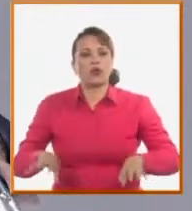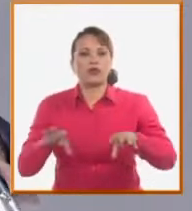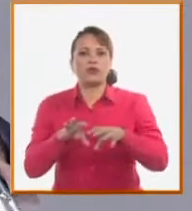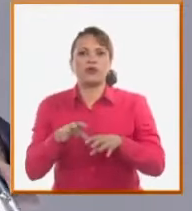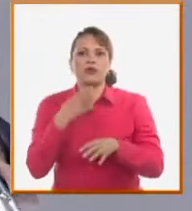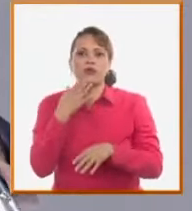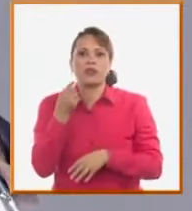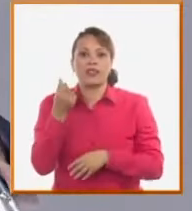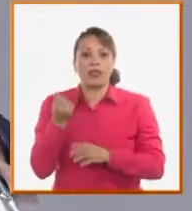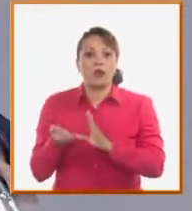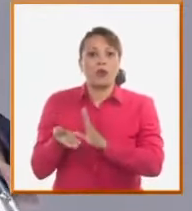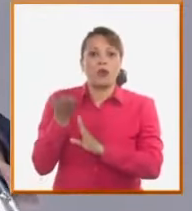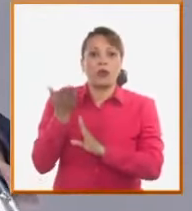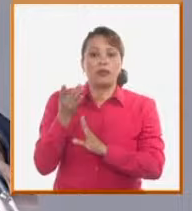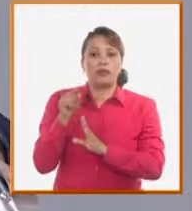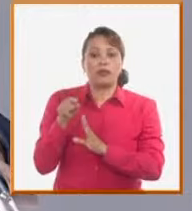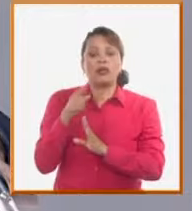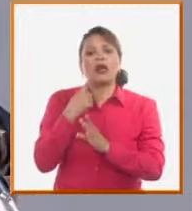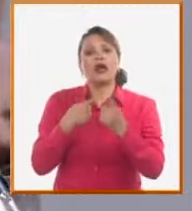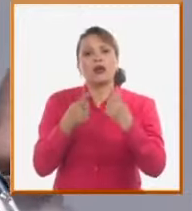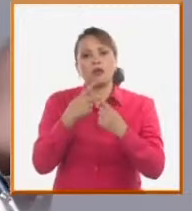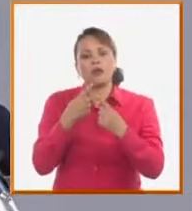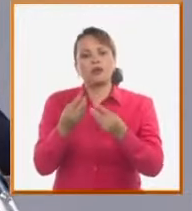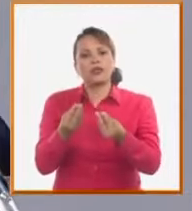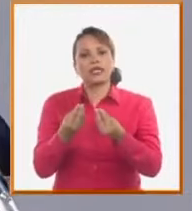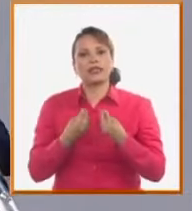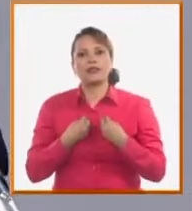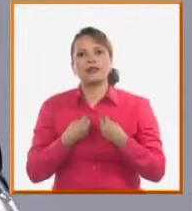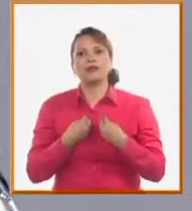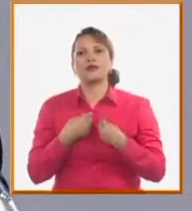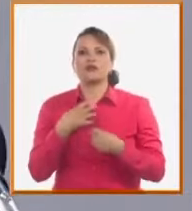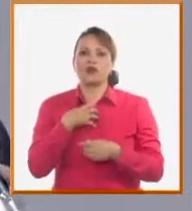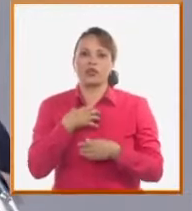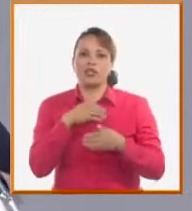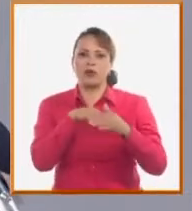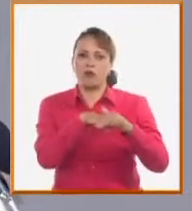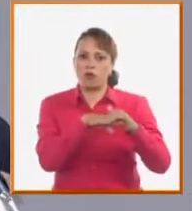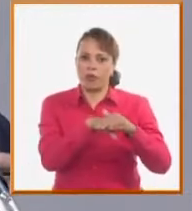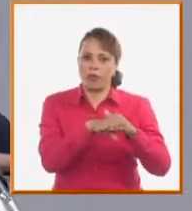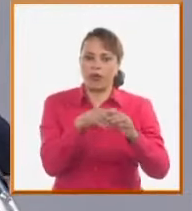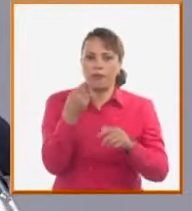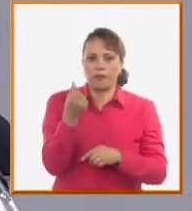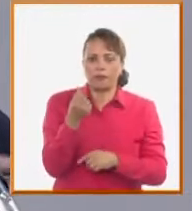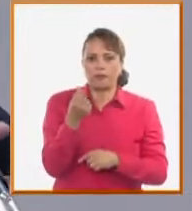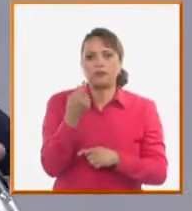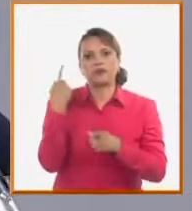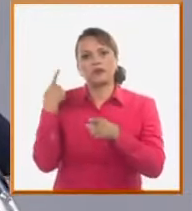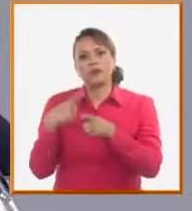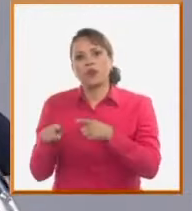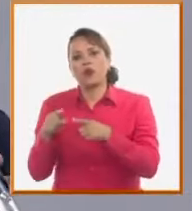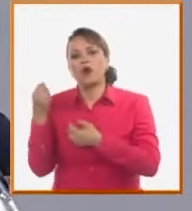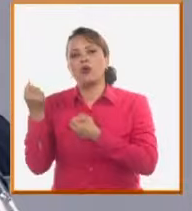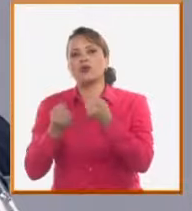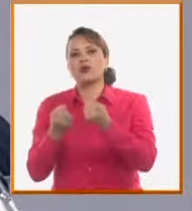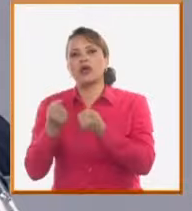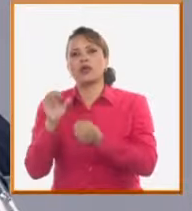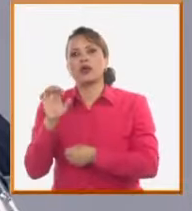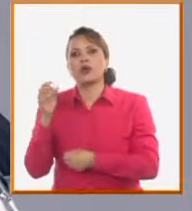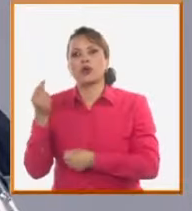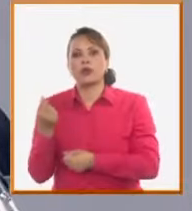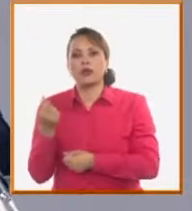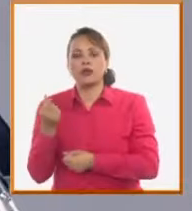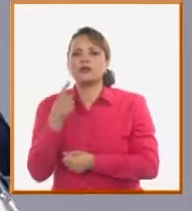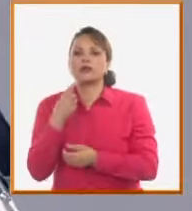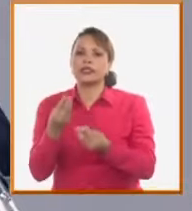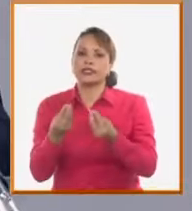gama alta, en algunos momentos reciben lo que nosotros tenemos disponible. Y en otros casos tenemos carros que son económicos, clase económica,